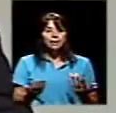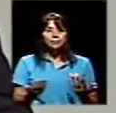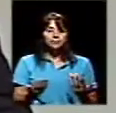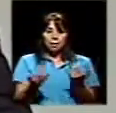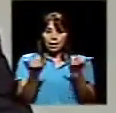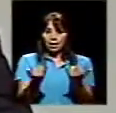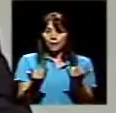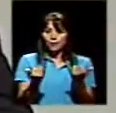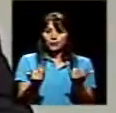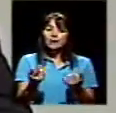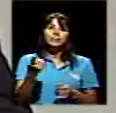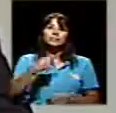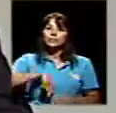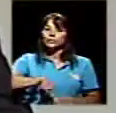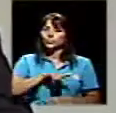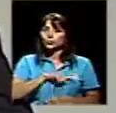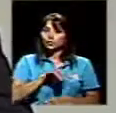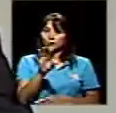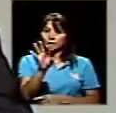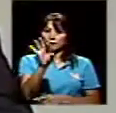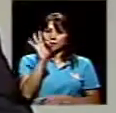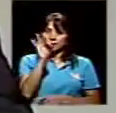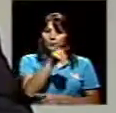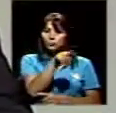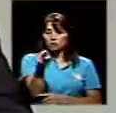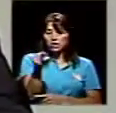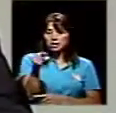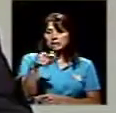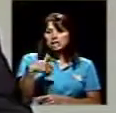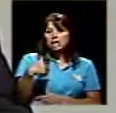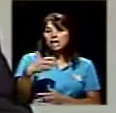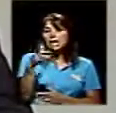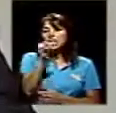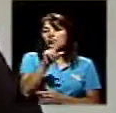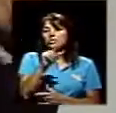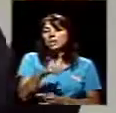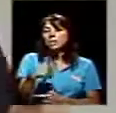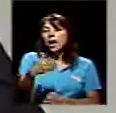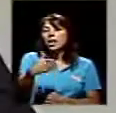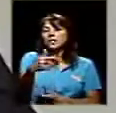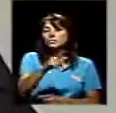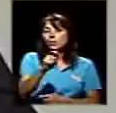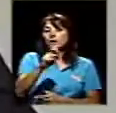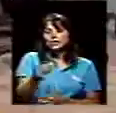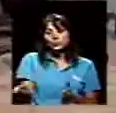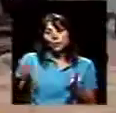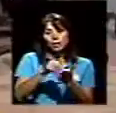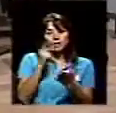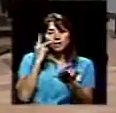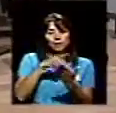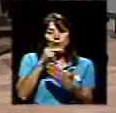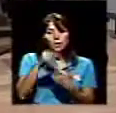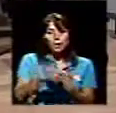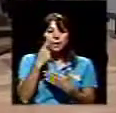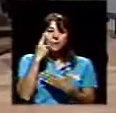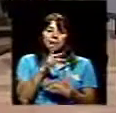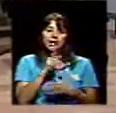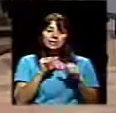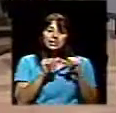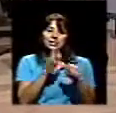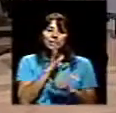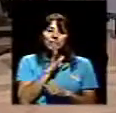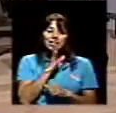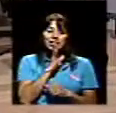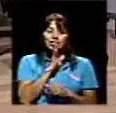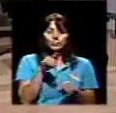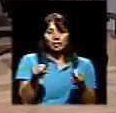Dejamos una invitación para que en algunas meses o semanas nos vuelvan a acompañar para seguir conversando y tal vez un